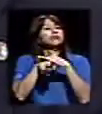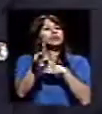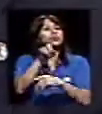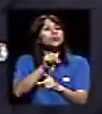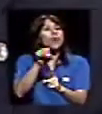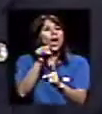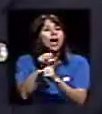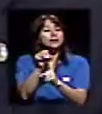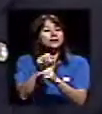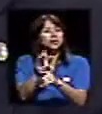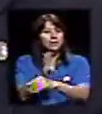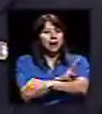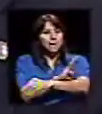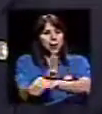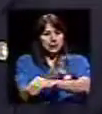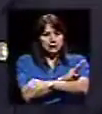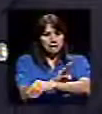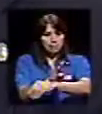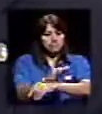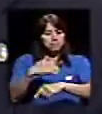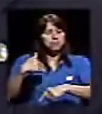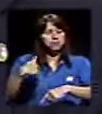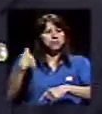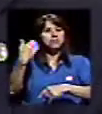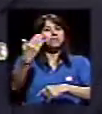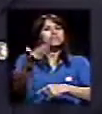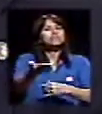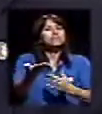el resto de la década